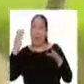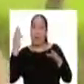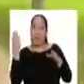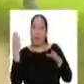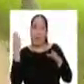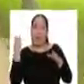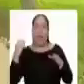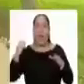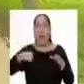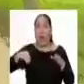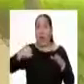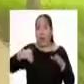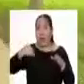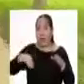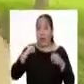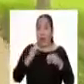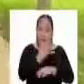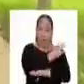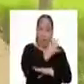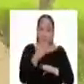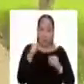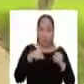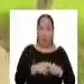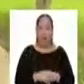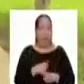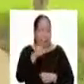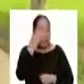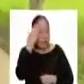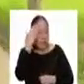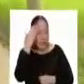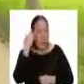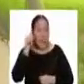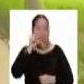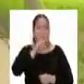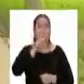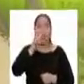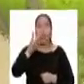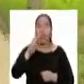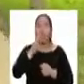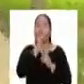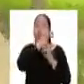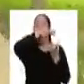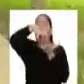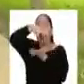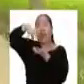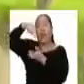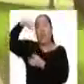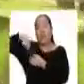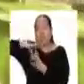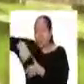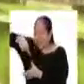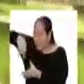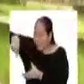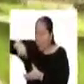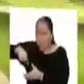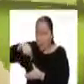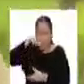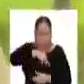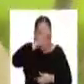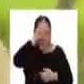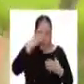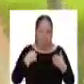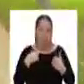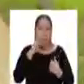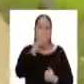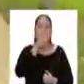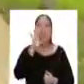sabía? O quizás sabías que de los 32 tipos de climas que existen en todo el mundo, el Perú tiene 28 de ellos. Bueno, si no lo sabías, ahora ya lo